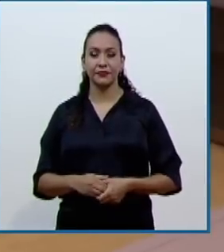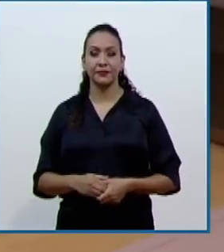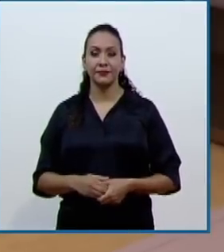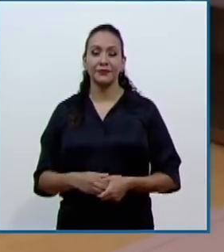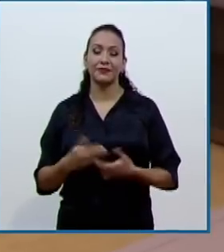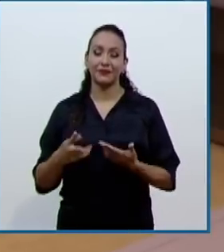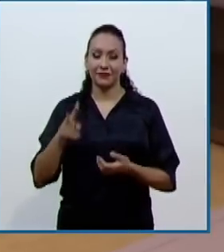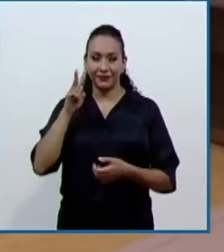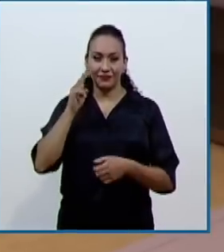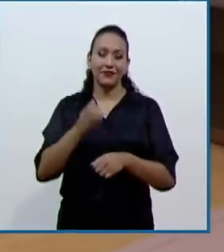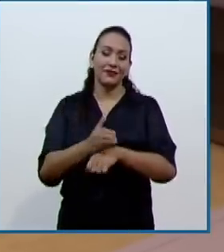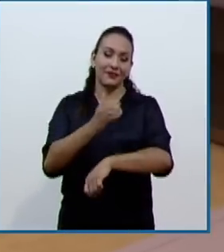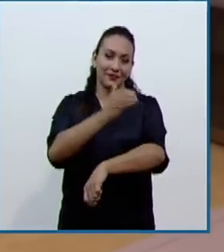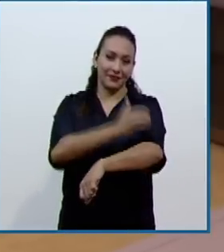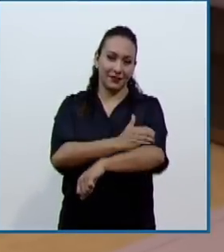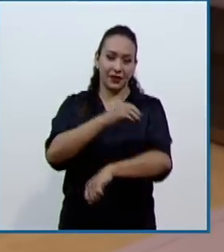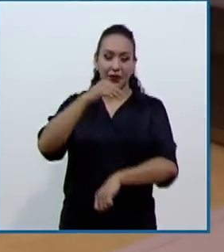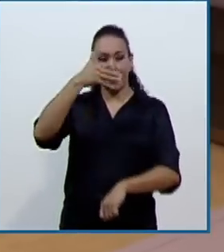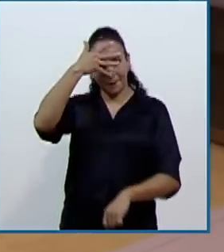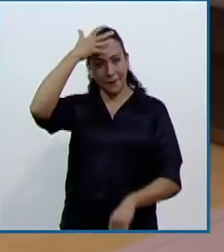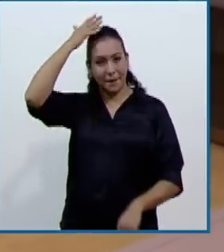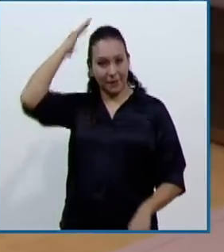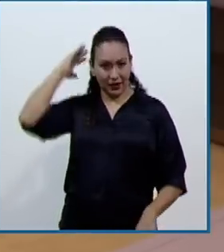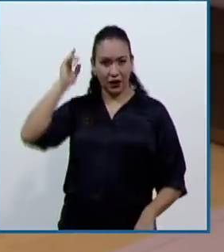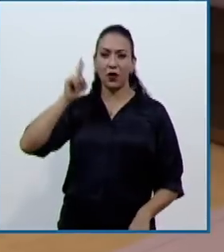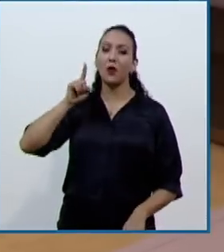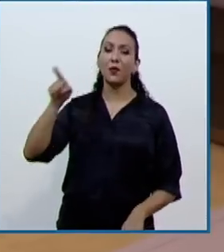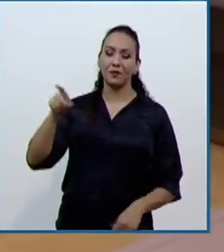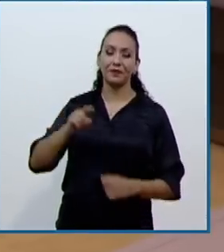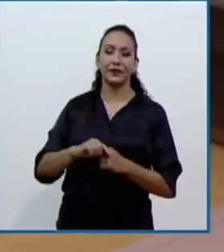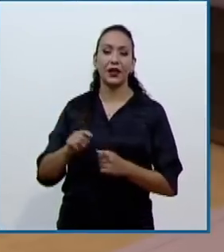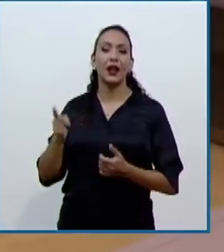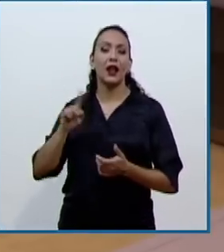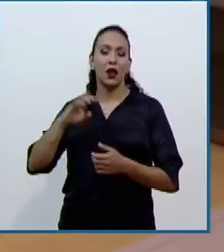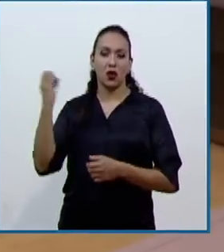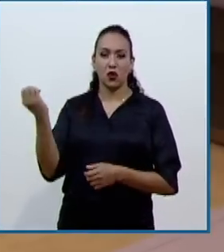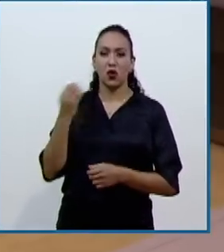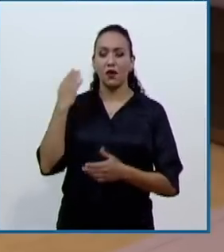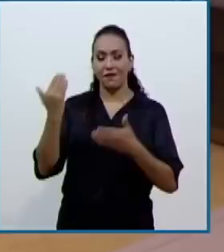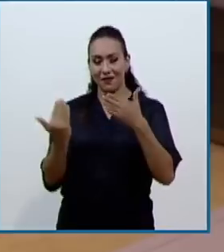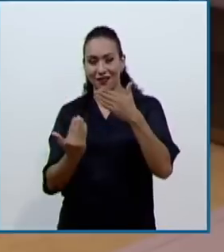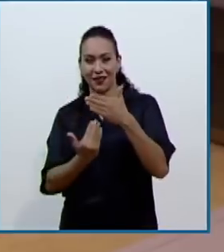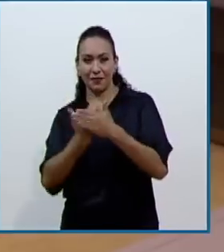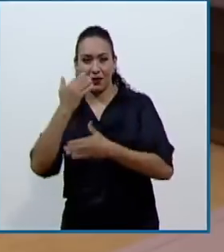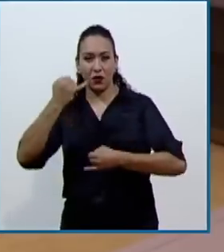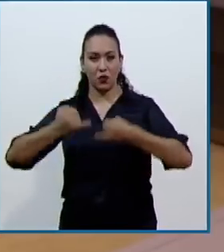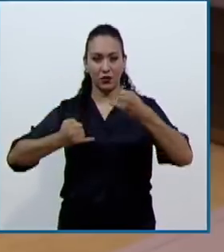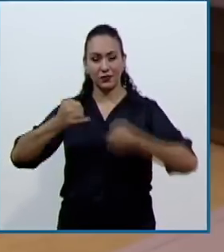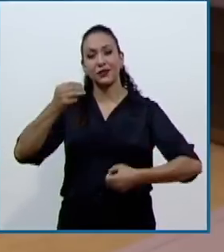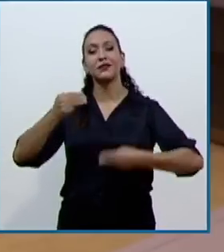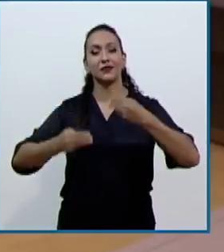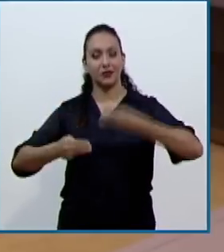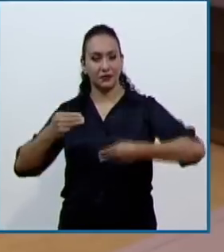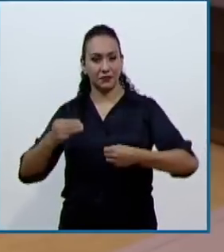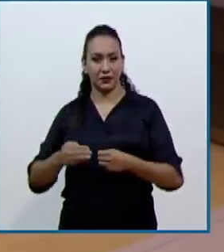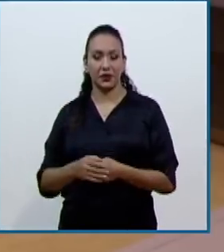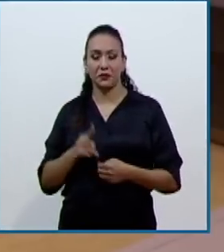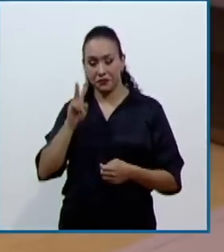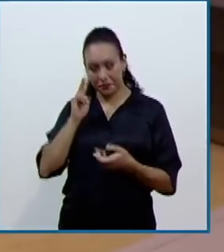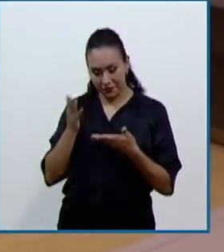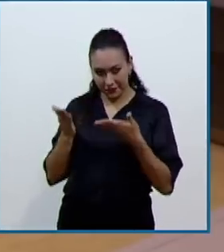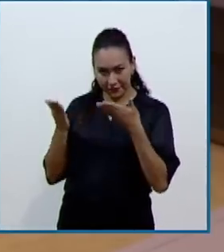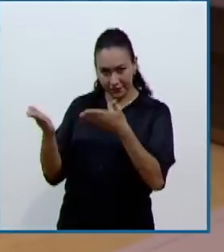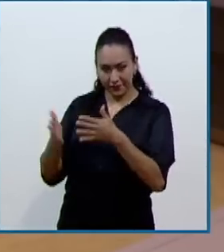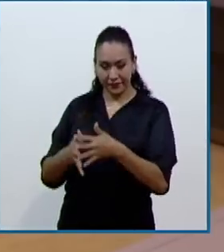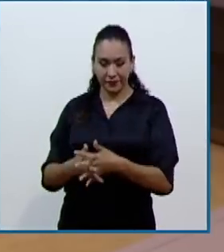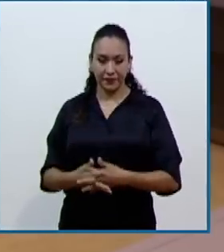Ahora nos enlazamos con mi compañero Mario López Peña, quien siguió de cerca la conferencia matutina de jueces y magistrados de este miércoles.